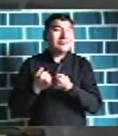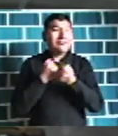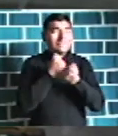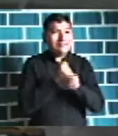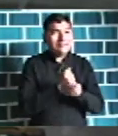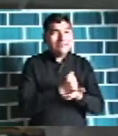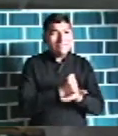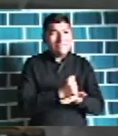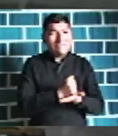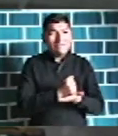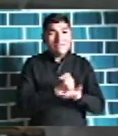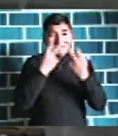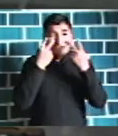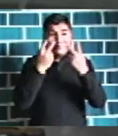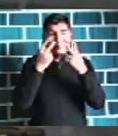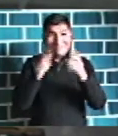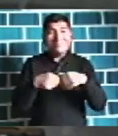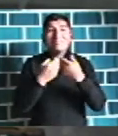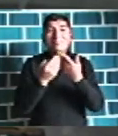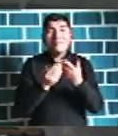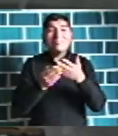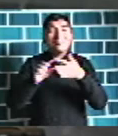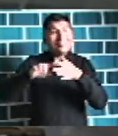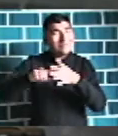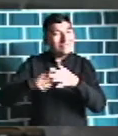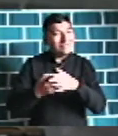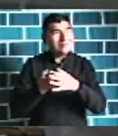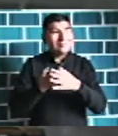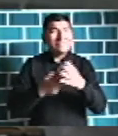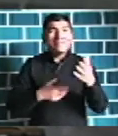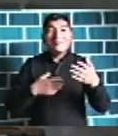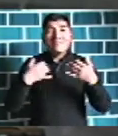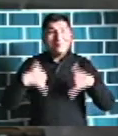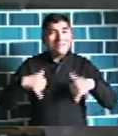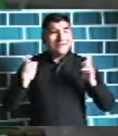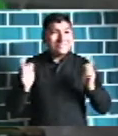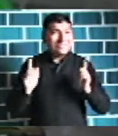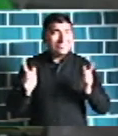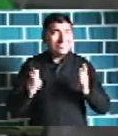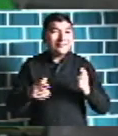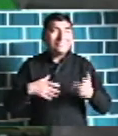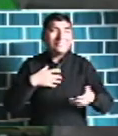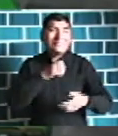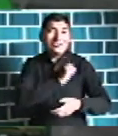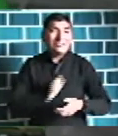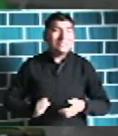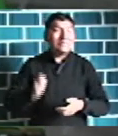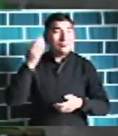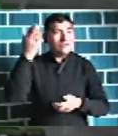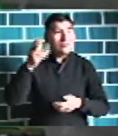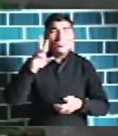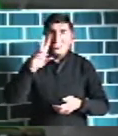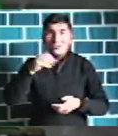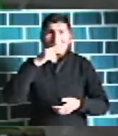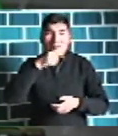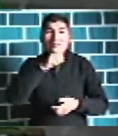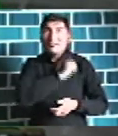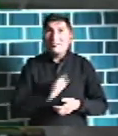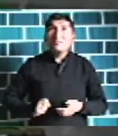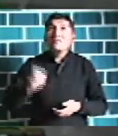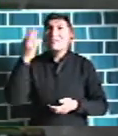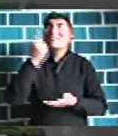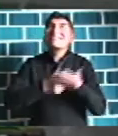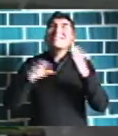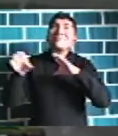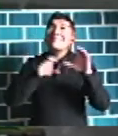van a ver cómo van a empezar a disfrutar de la salvación de dios ya no le van a decir al señor que